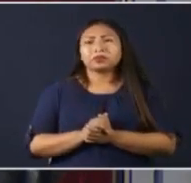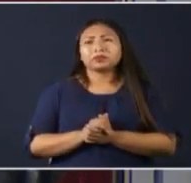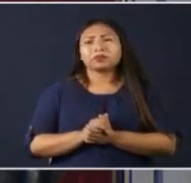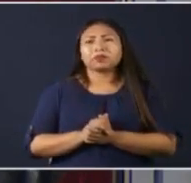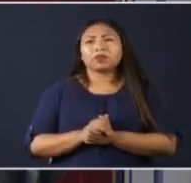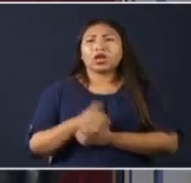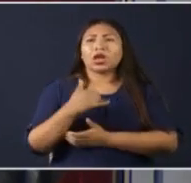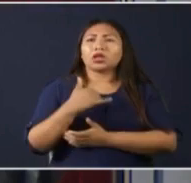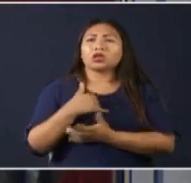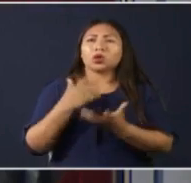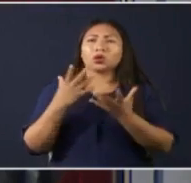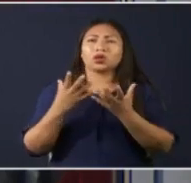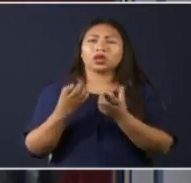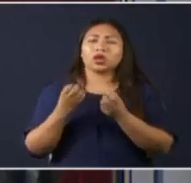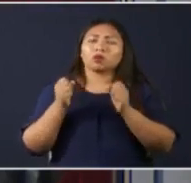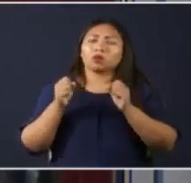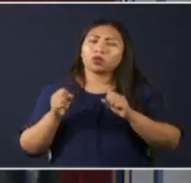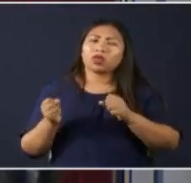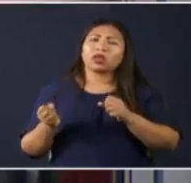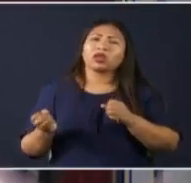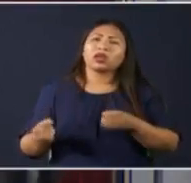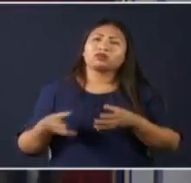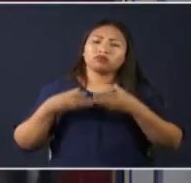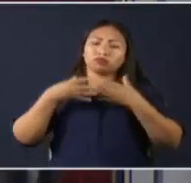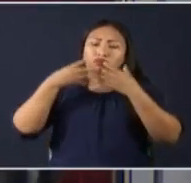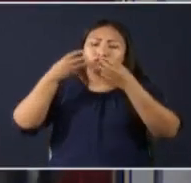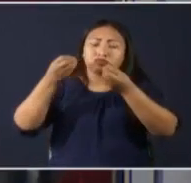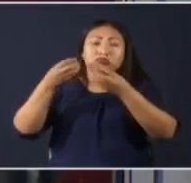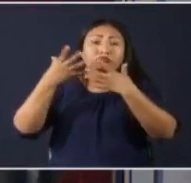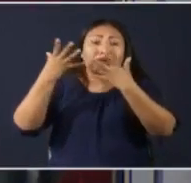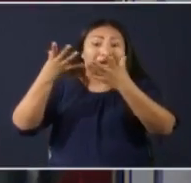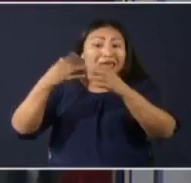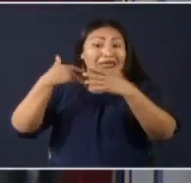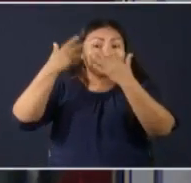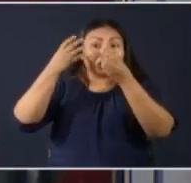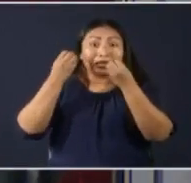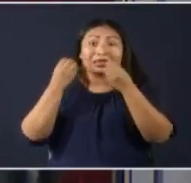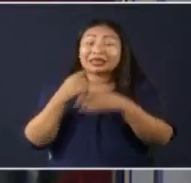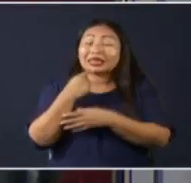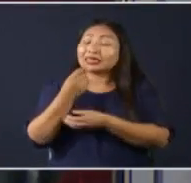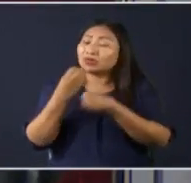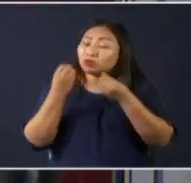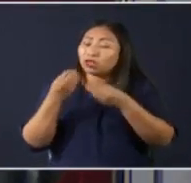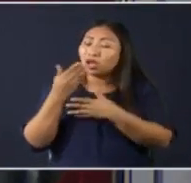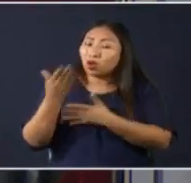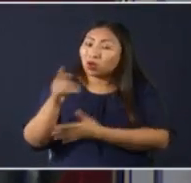yo he querido contribuir desenmascarando a este sujeto.